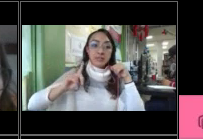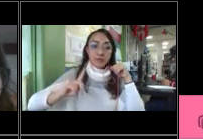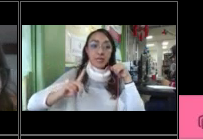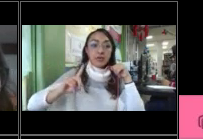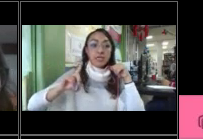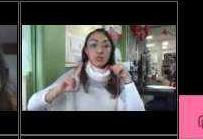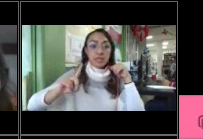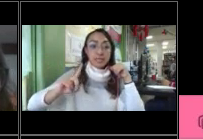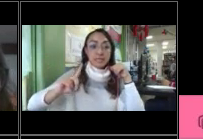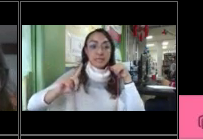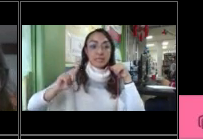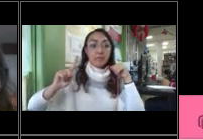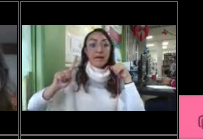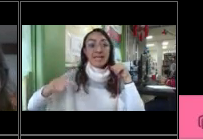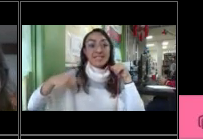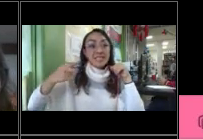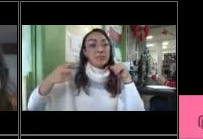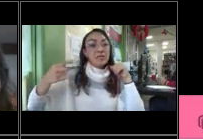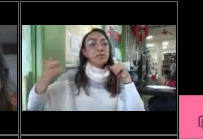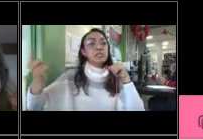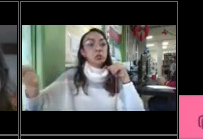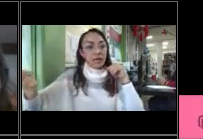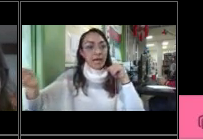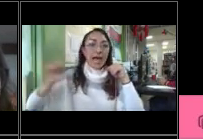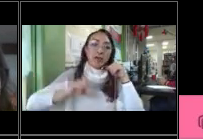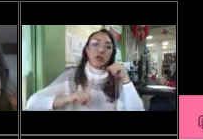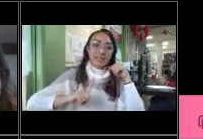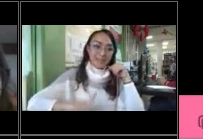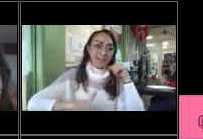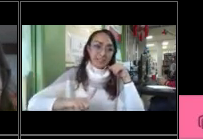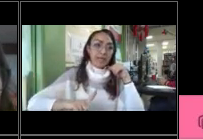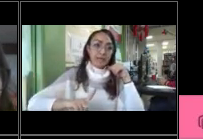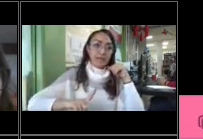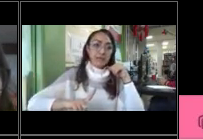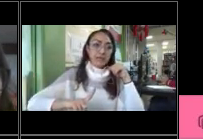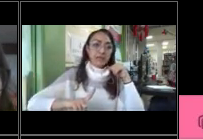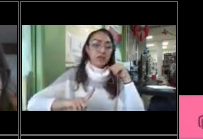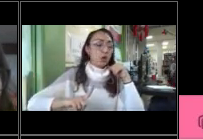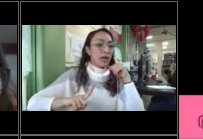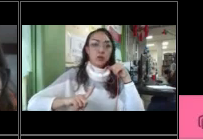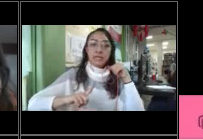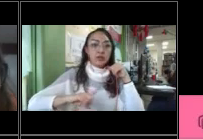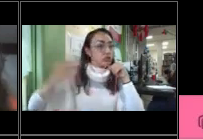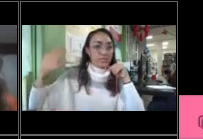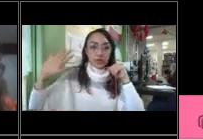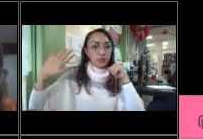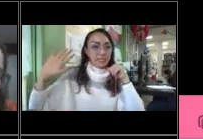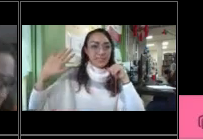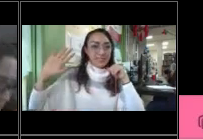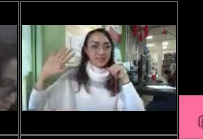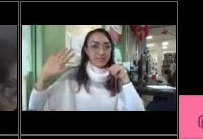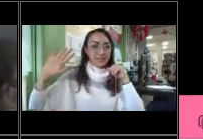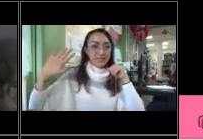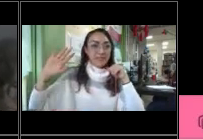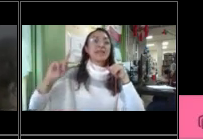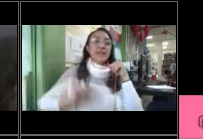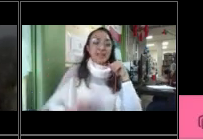Los clasificadores se utilizan para hacer más visual algo que ya dije, no algo que no sé cómo